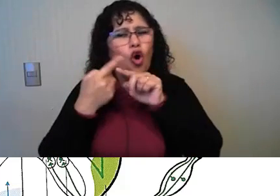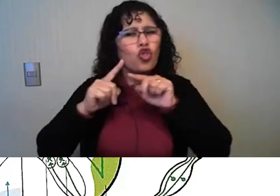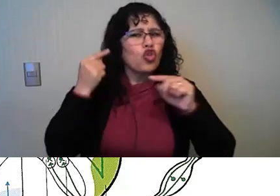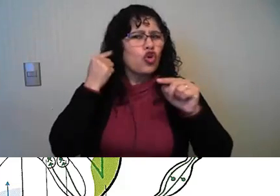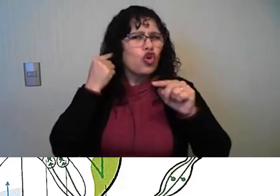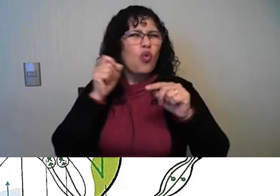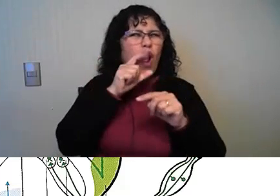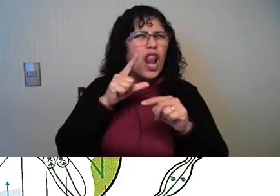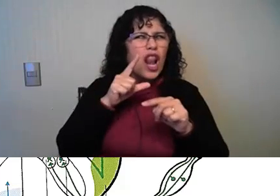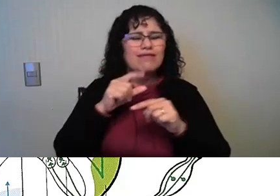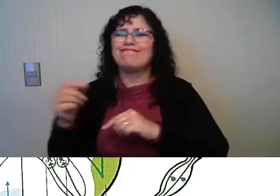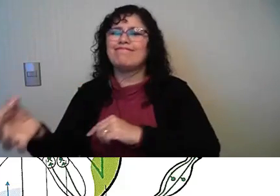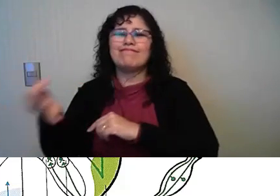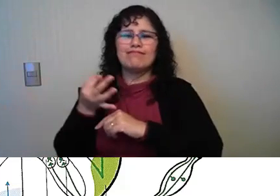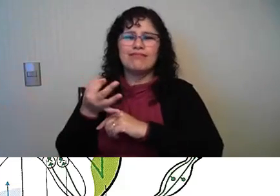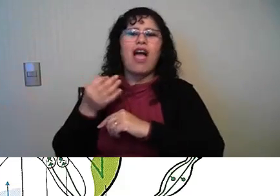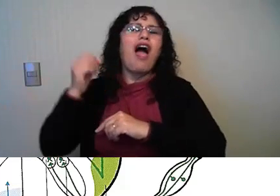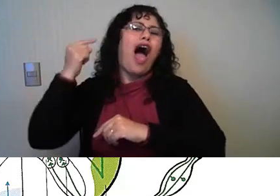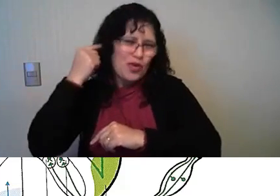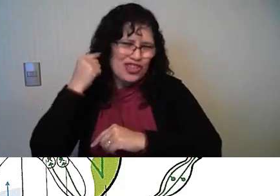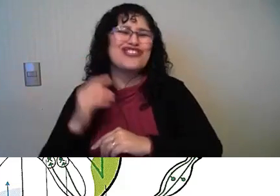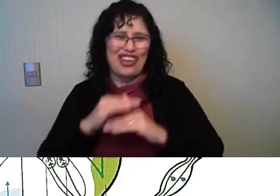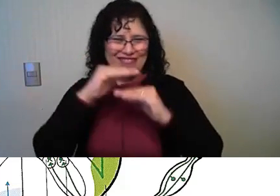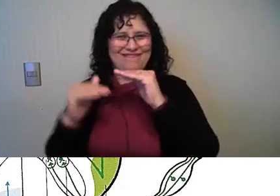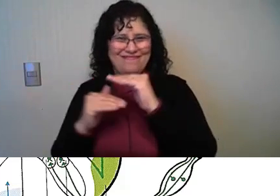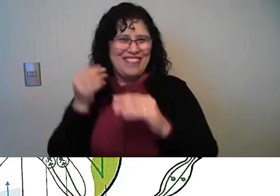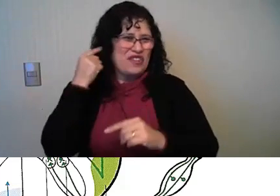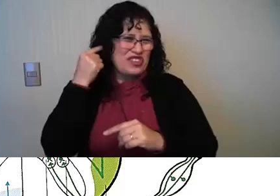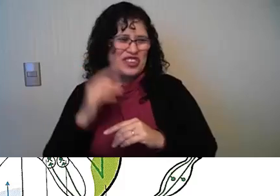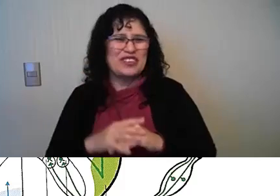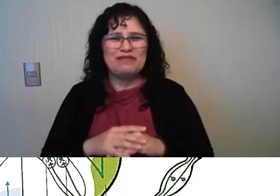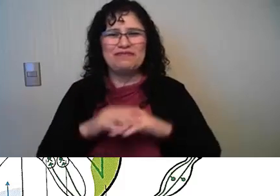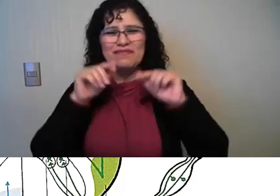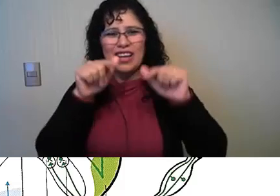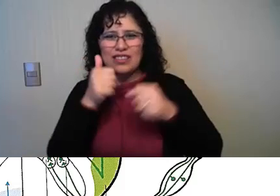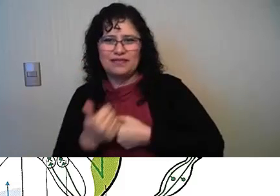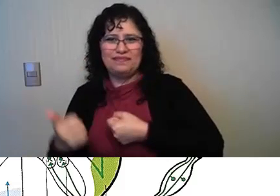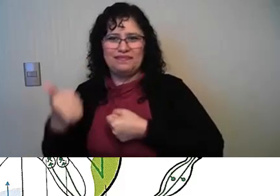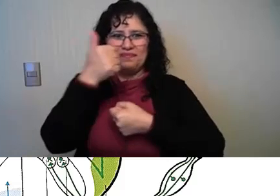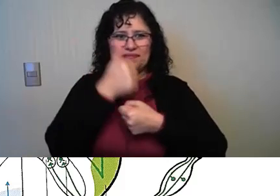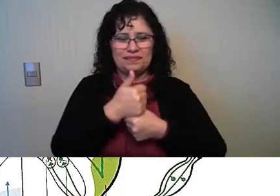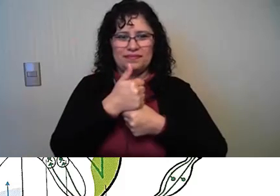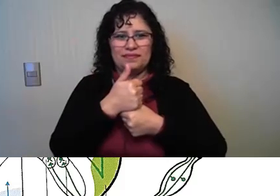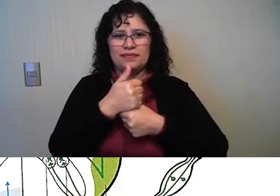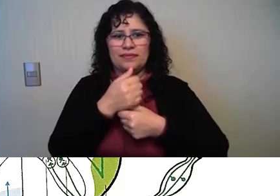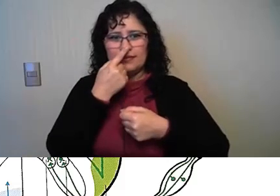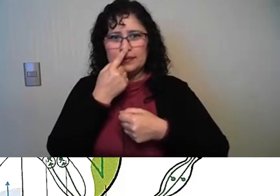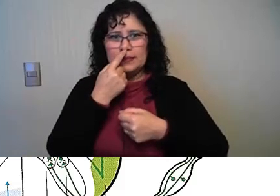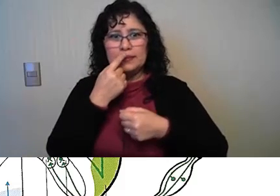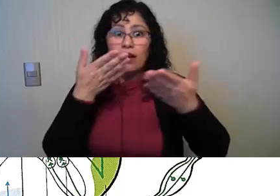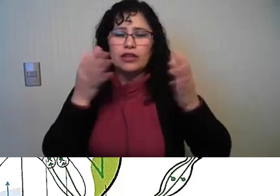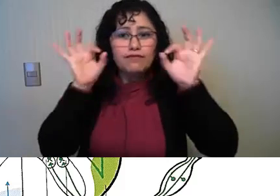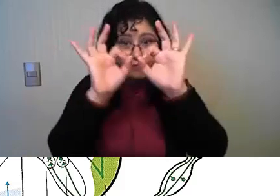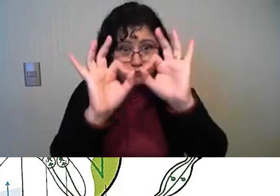gracias. Gracias. Son puntos de relevo sinápticos para las vías auditivas, perdón, auditiva en este